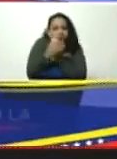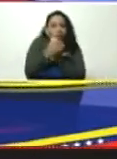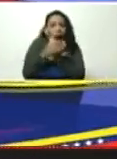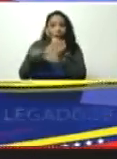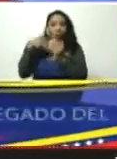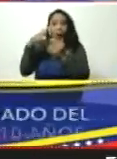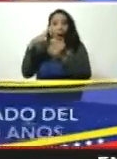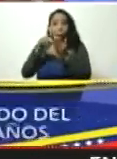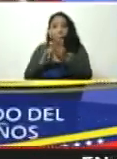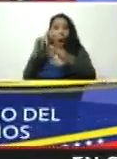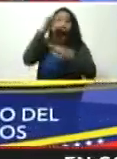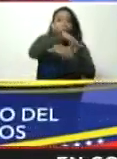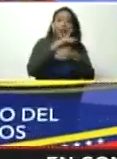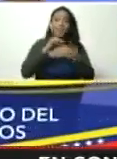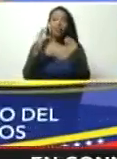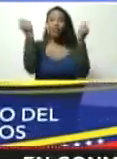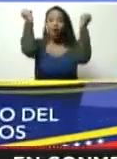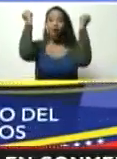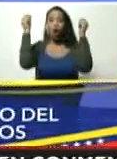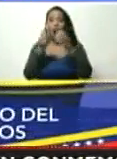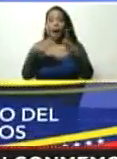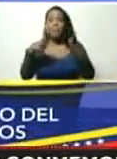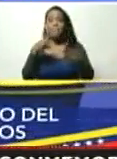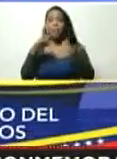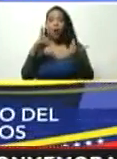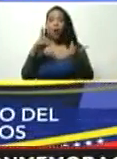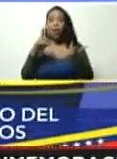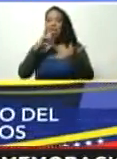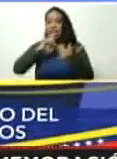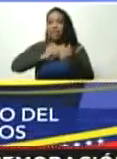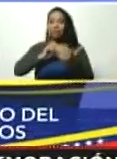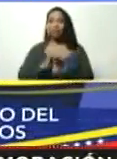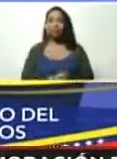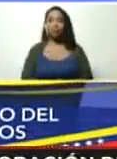la talanquera y se fueron a campo del enemigo.